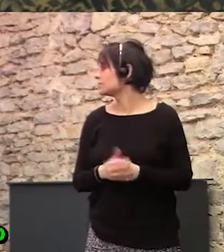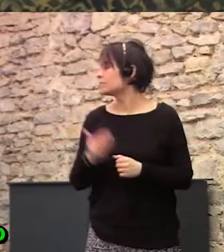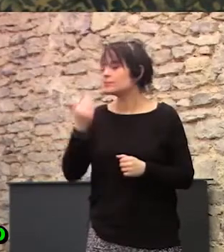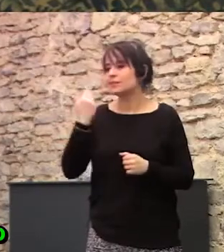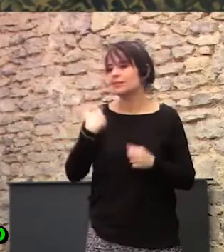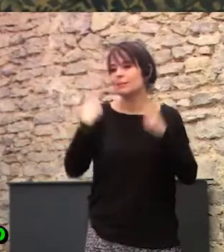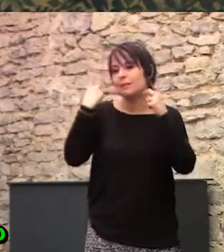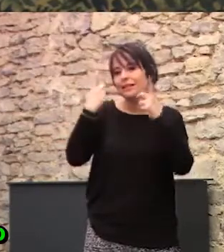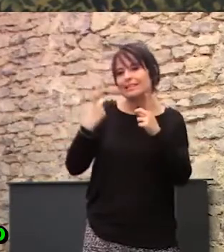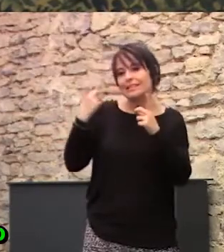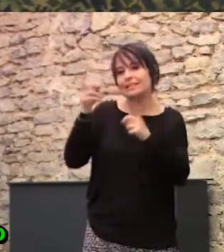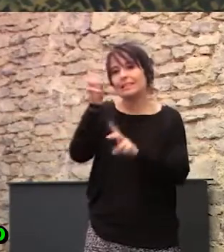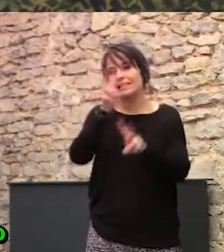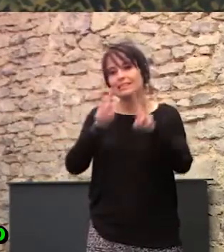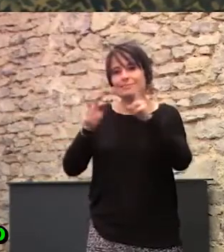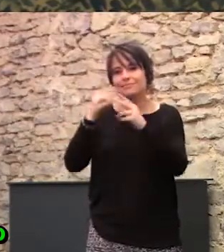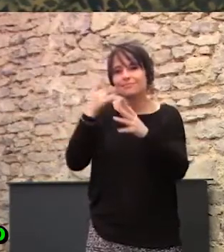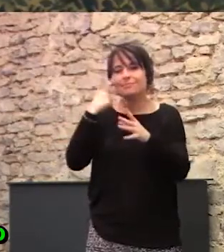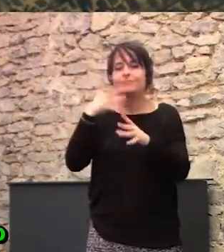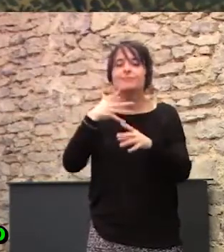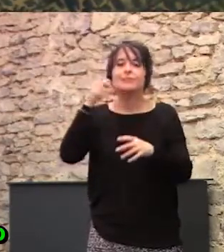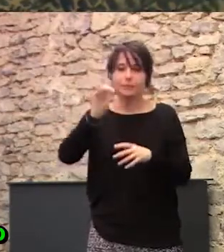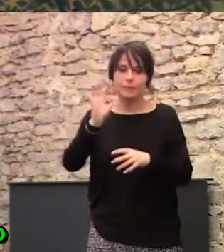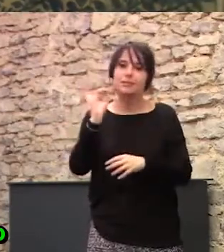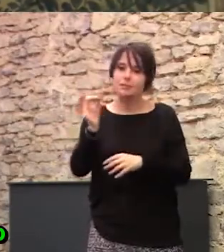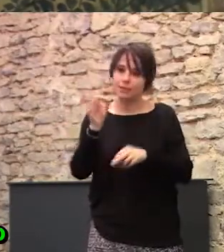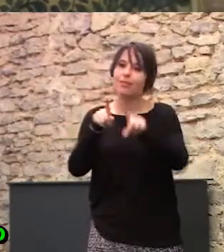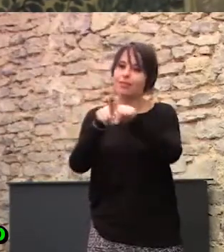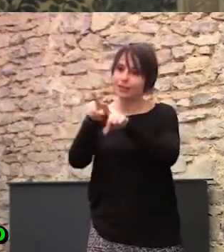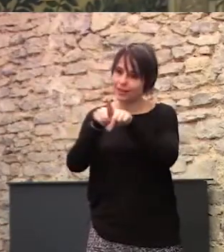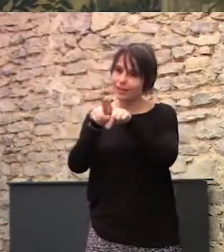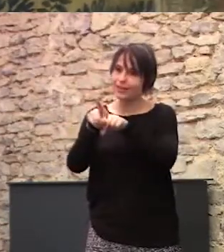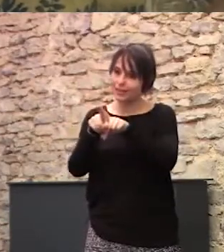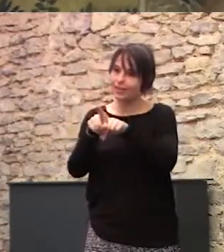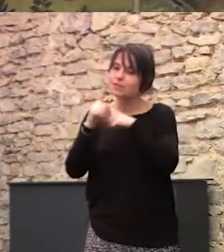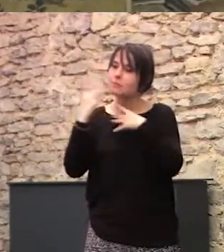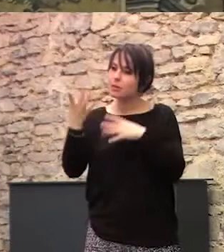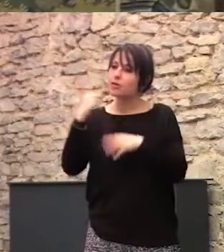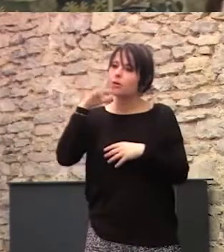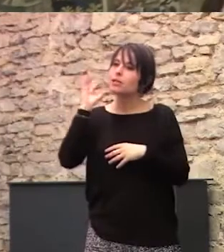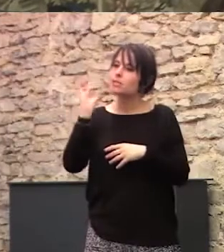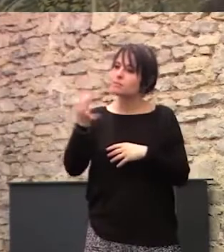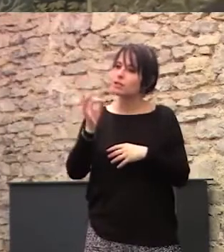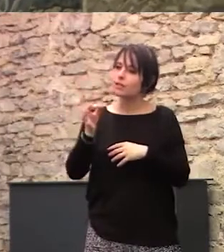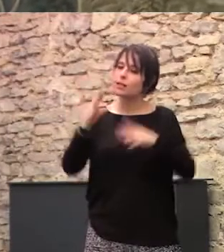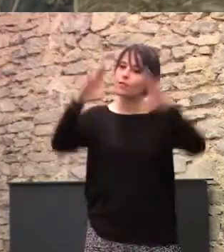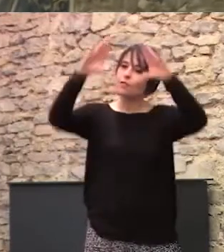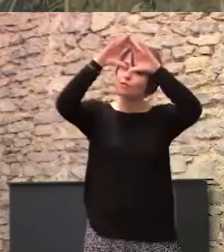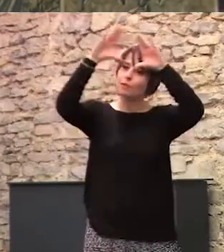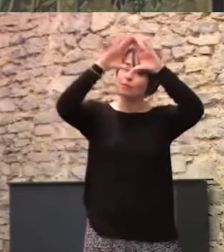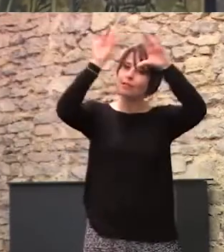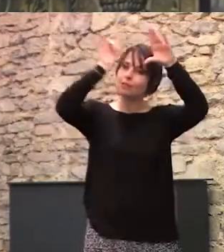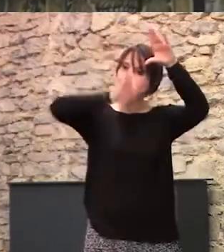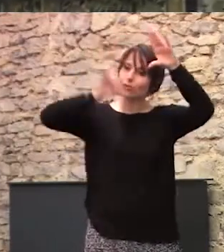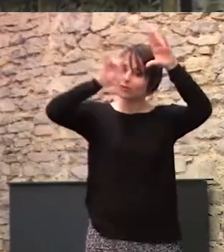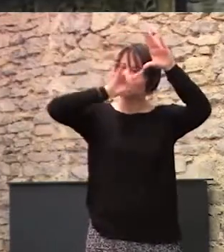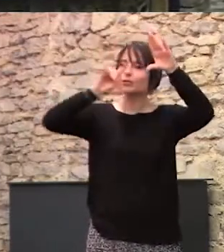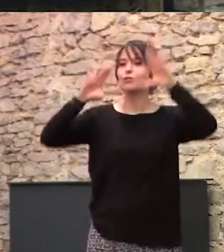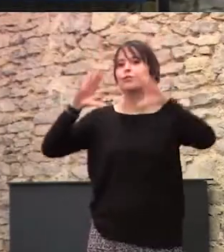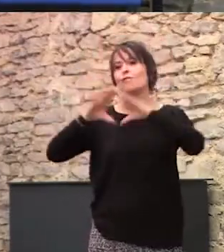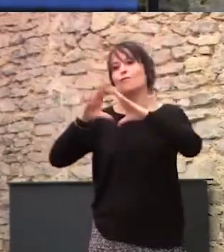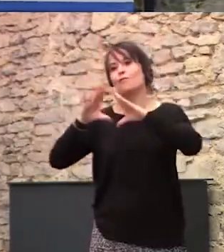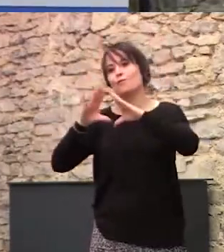que a pesar de las críticas también hay muchos puntos de encuentros, ¿no?, entre los feminismos negros y los feminismos